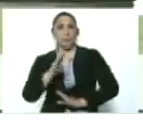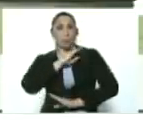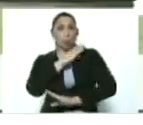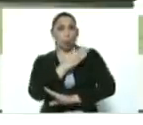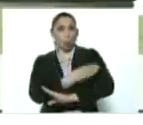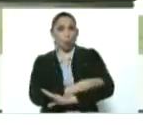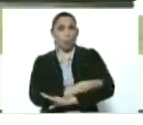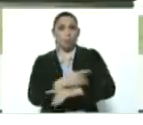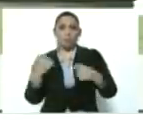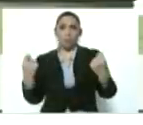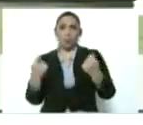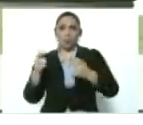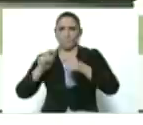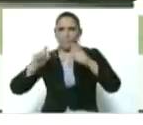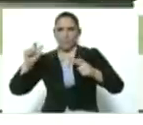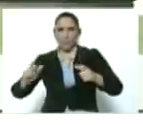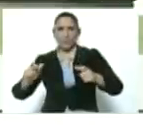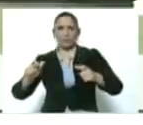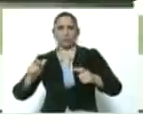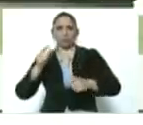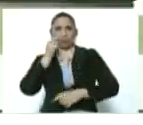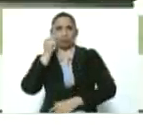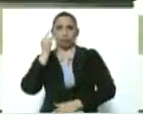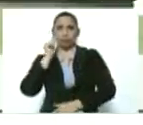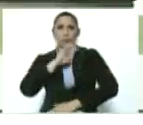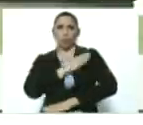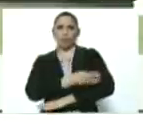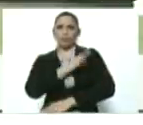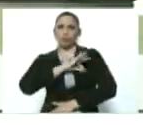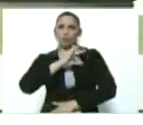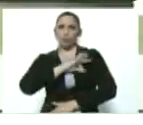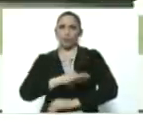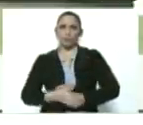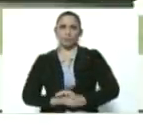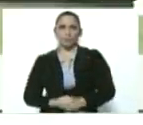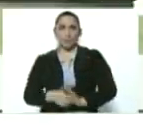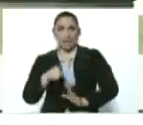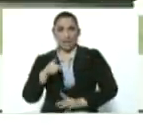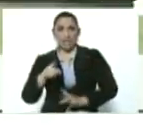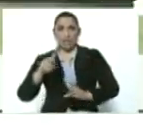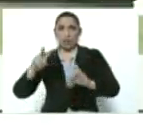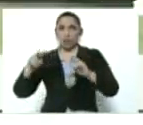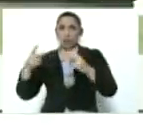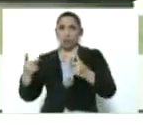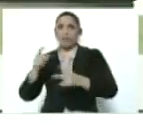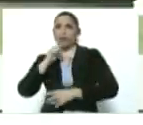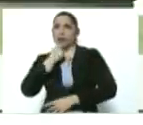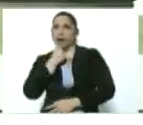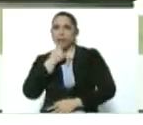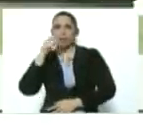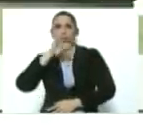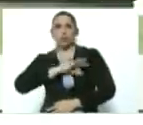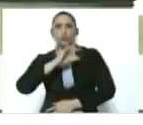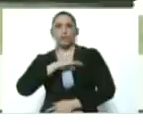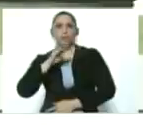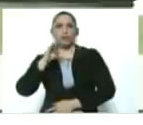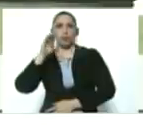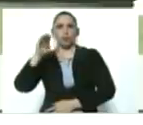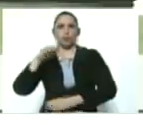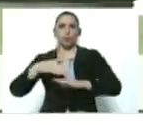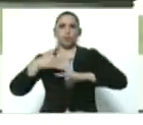del ciudadano de la ciudadana el poder social y allí una de las claves de la sociedad del futuro más